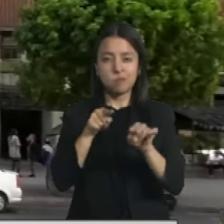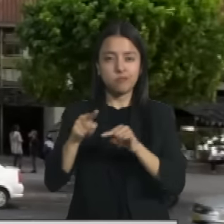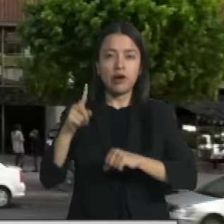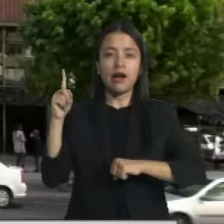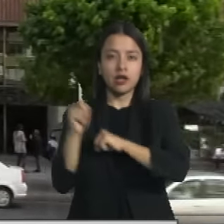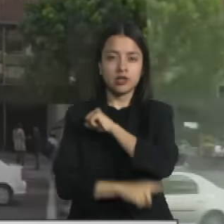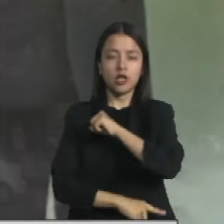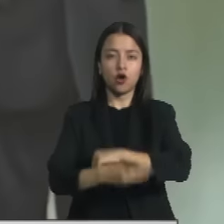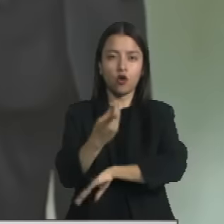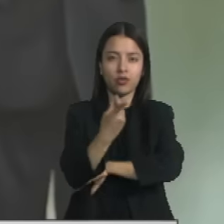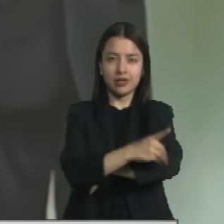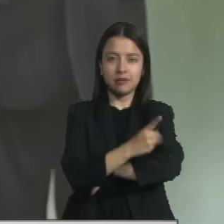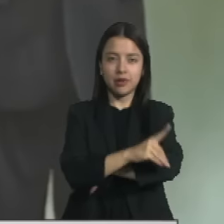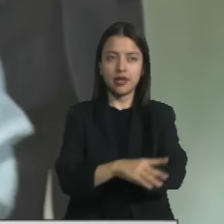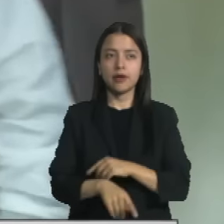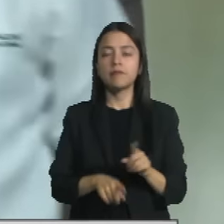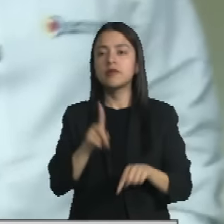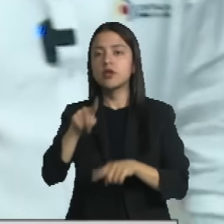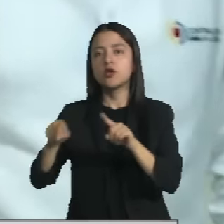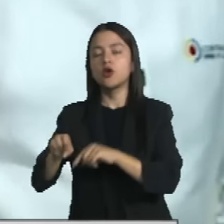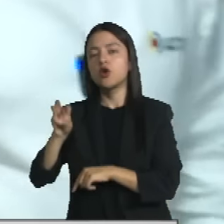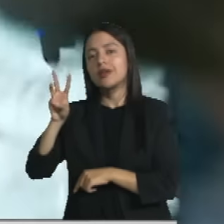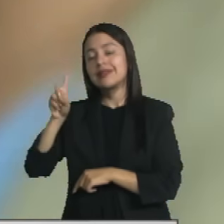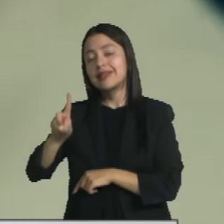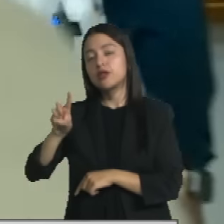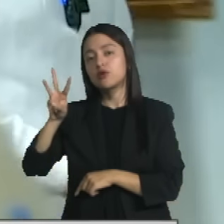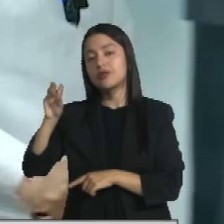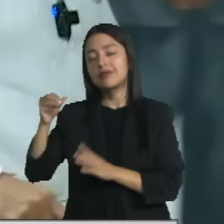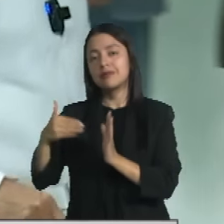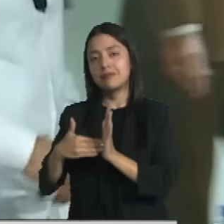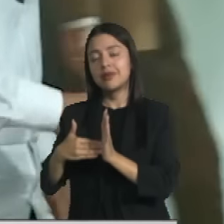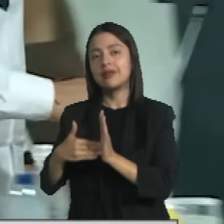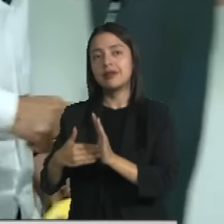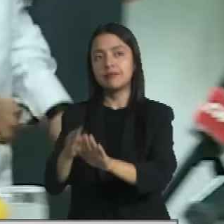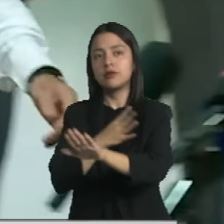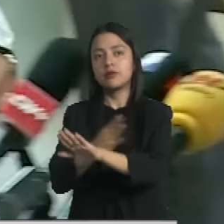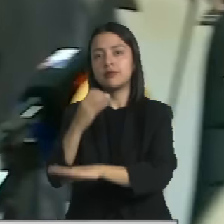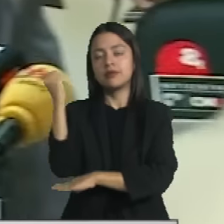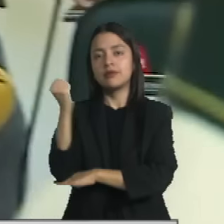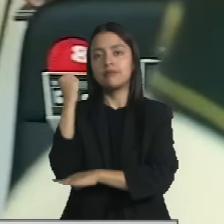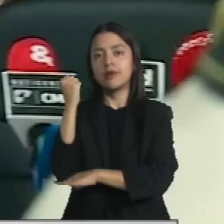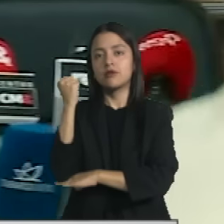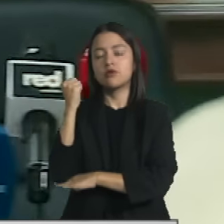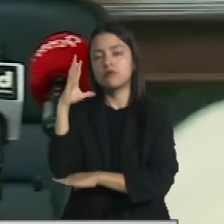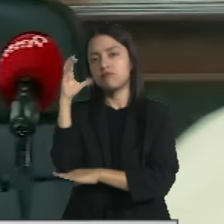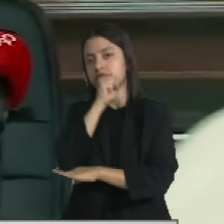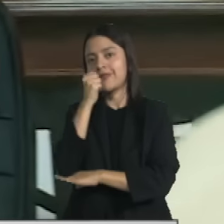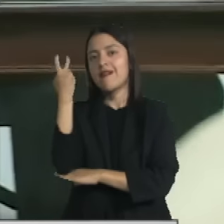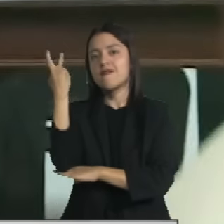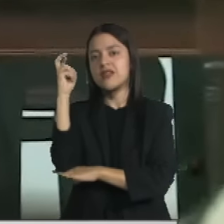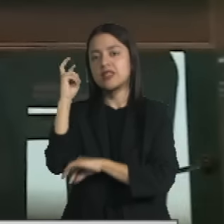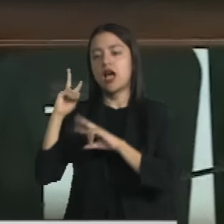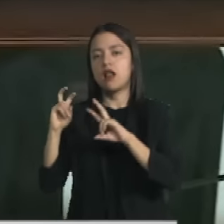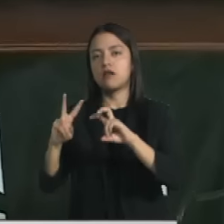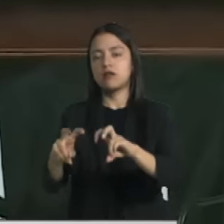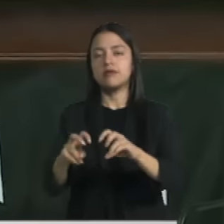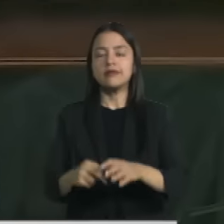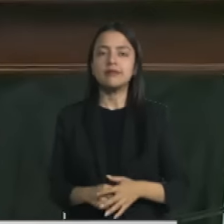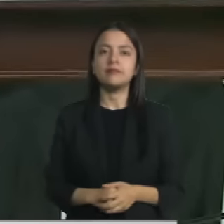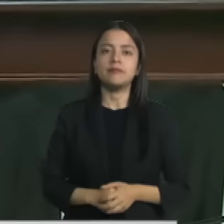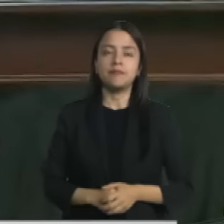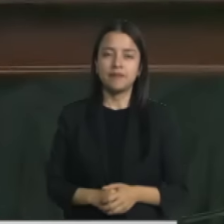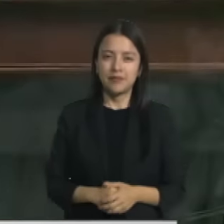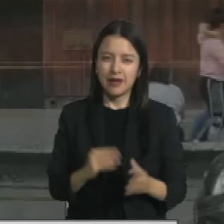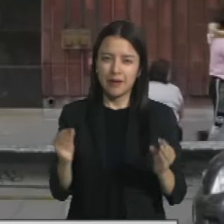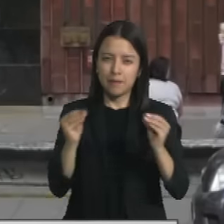una incidencia fiscal por más de 108 mil millones de pesos. Adicionalmente, se solicitaron 2 aperturas de indagación preliminar por más